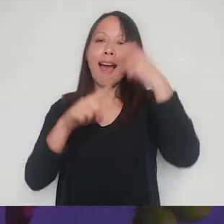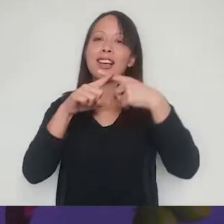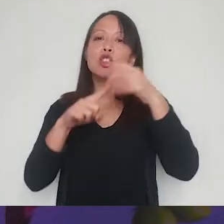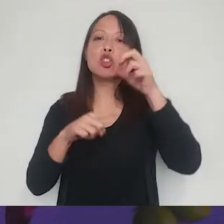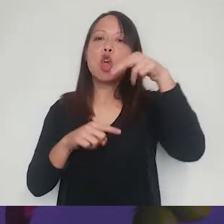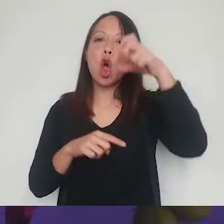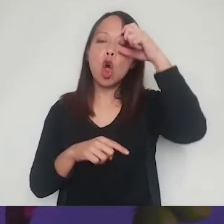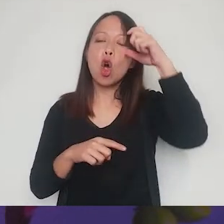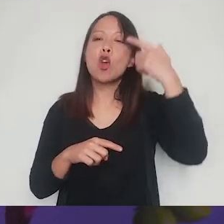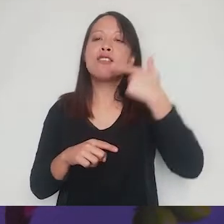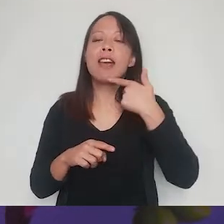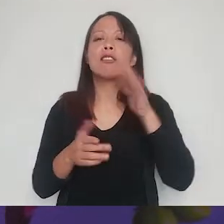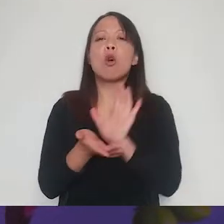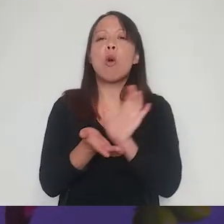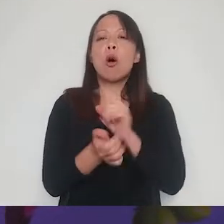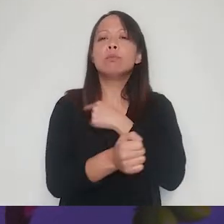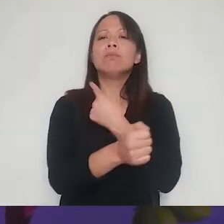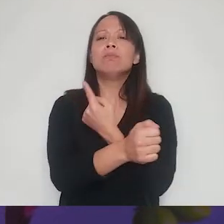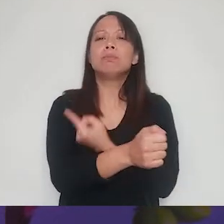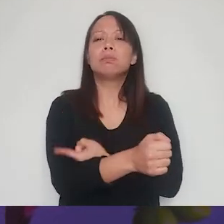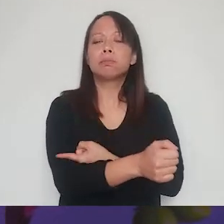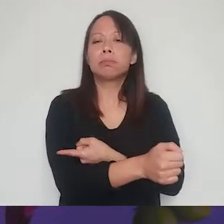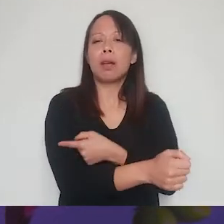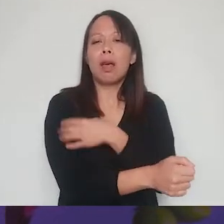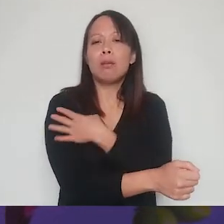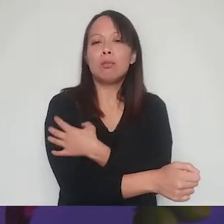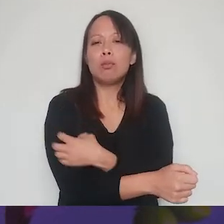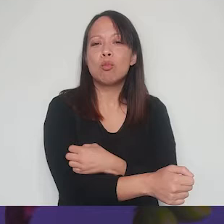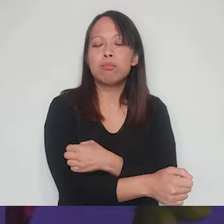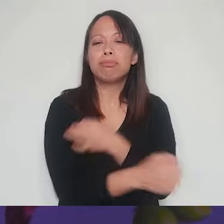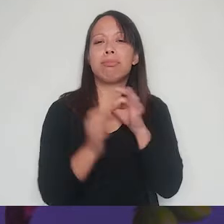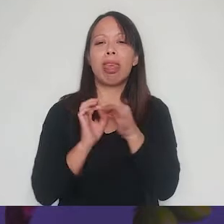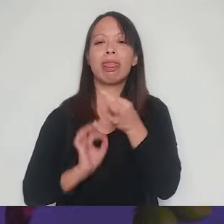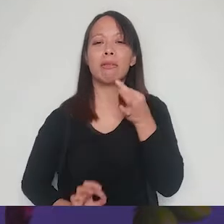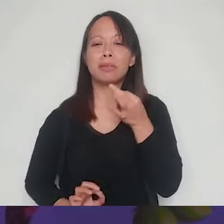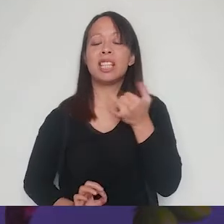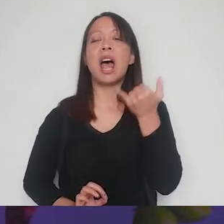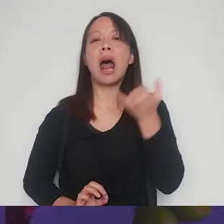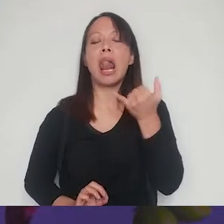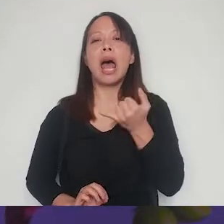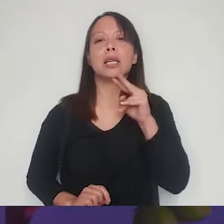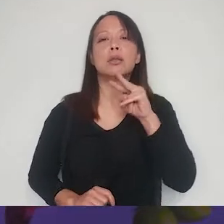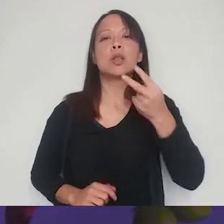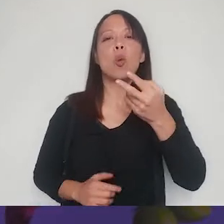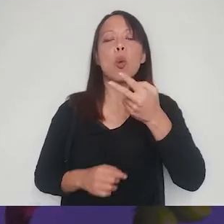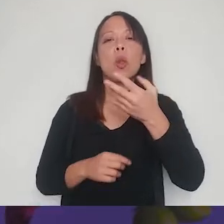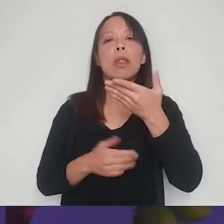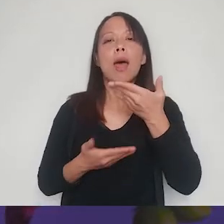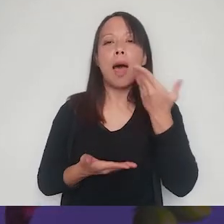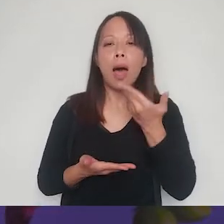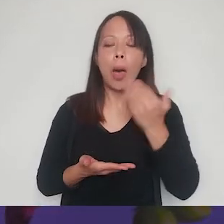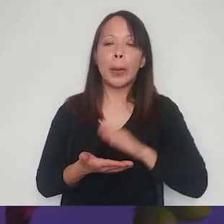lenta produce salteado es el que se aplica a la atrofia muscular espinal, que es lo que voy a explicar en la segunda parte de mi charla después